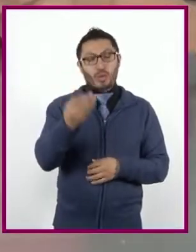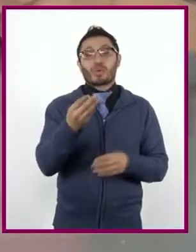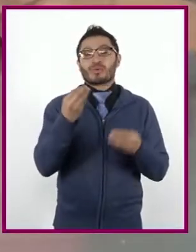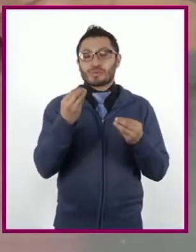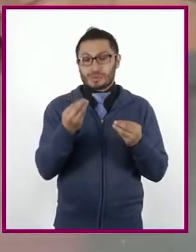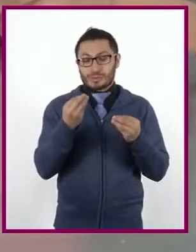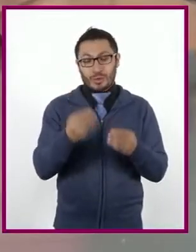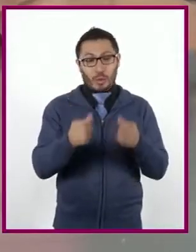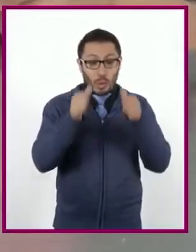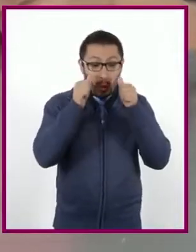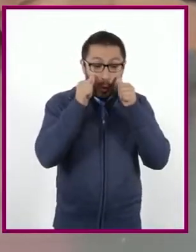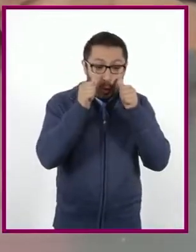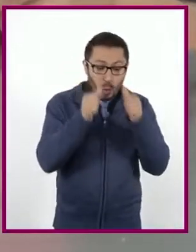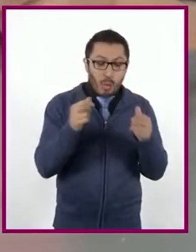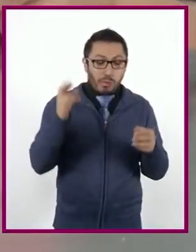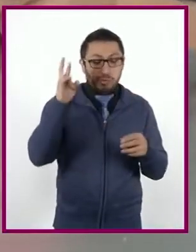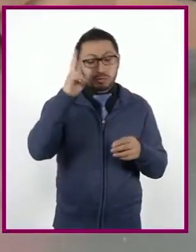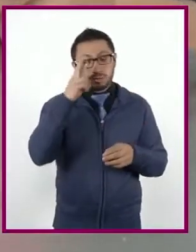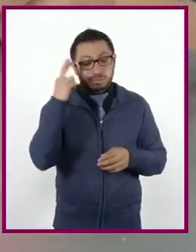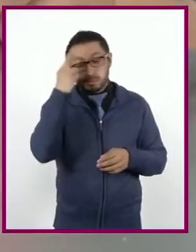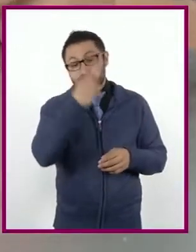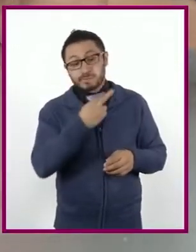paciencia y observación.